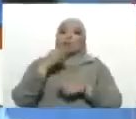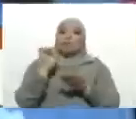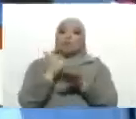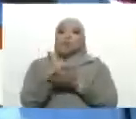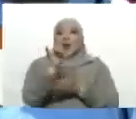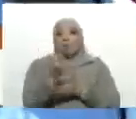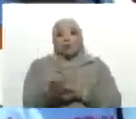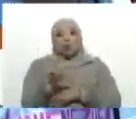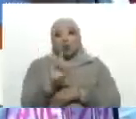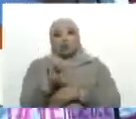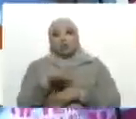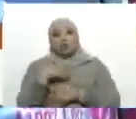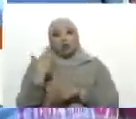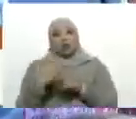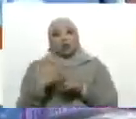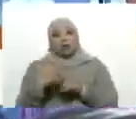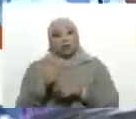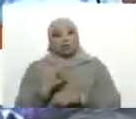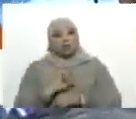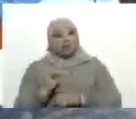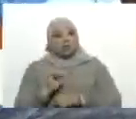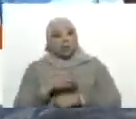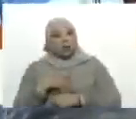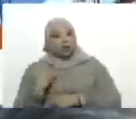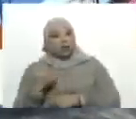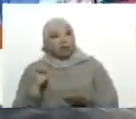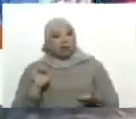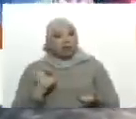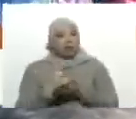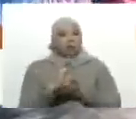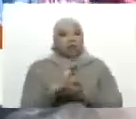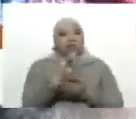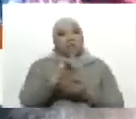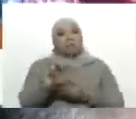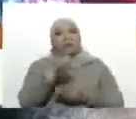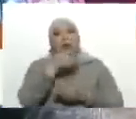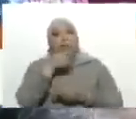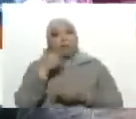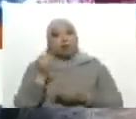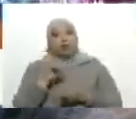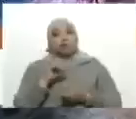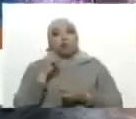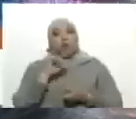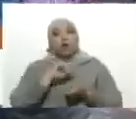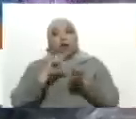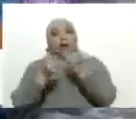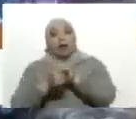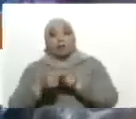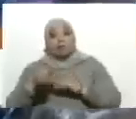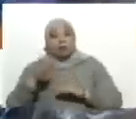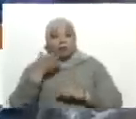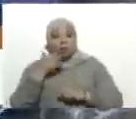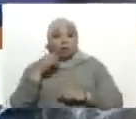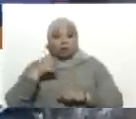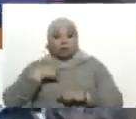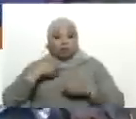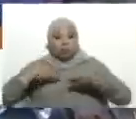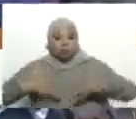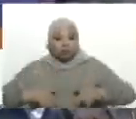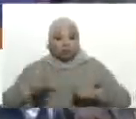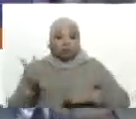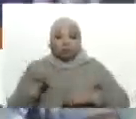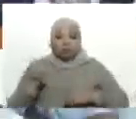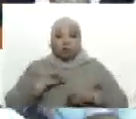si no les conviene y sancionan y criminalizan la migración que entre otras cosas una de las mayores formas de proteccionismo